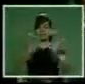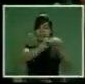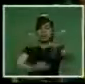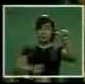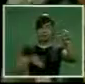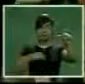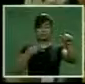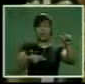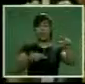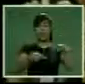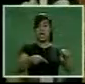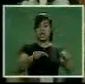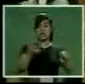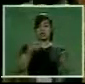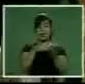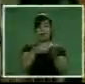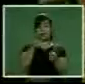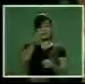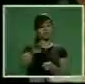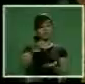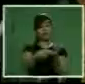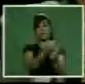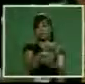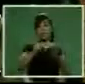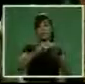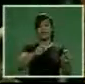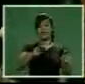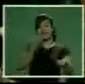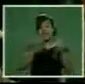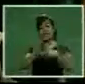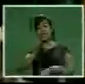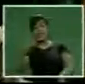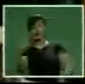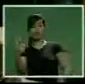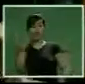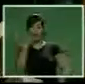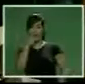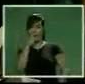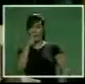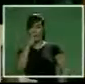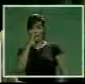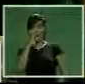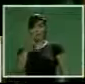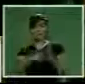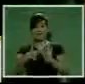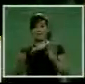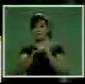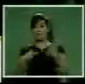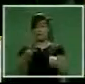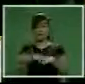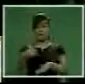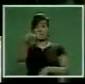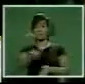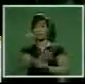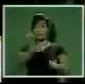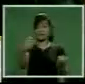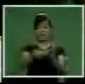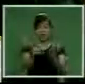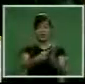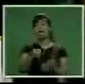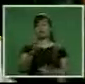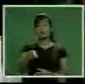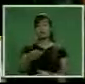bancos, vendía tu deuda a otros bancos, que eran una estafa porque era imposible que la pagaran. Y luego aumentaba los intereses hasta que tú te